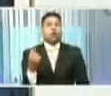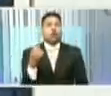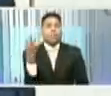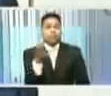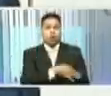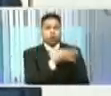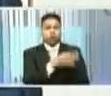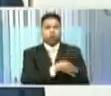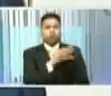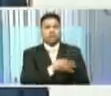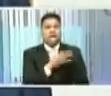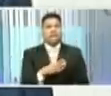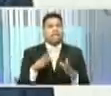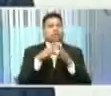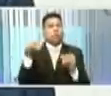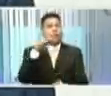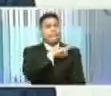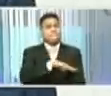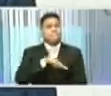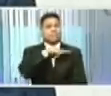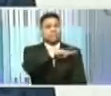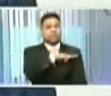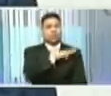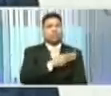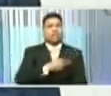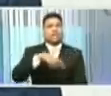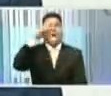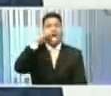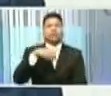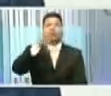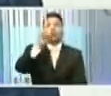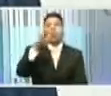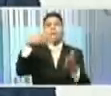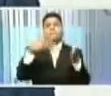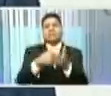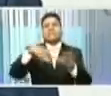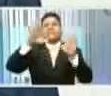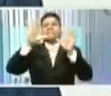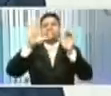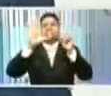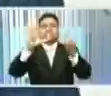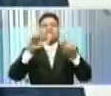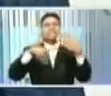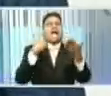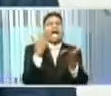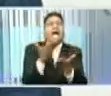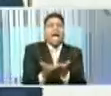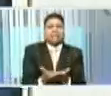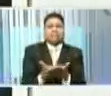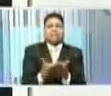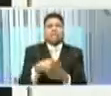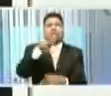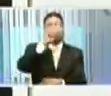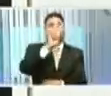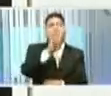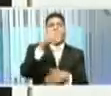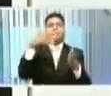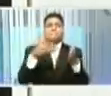social y de las misiones del año 2006 al año 2013.